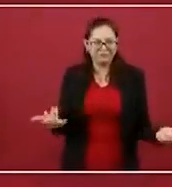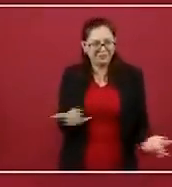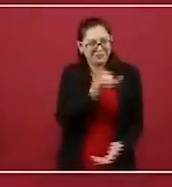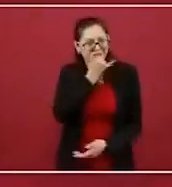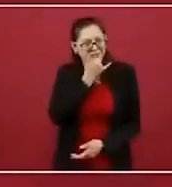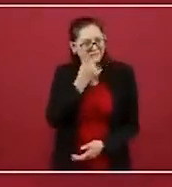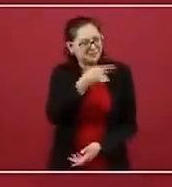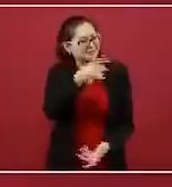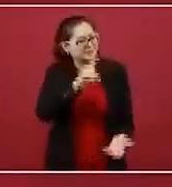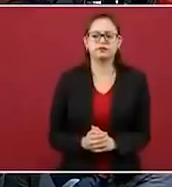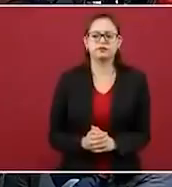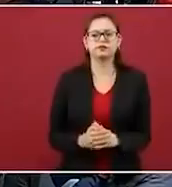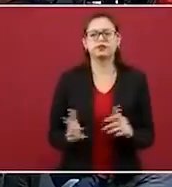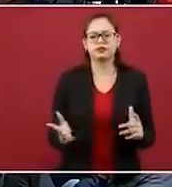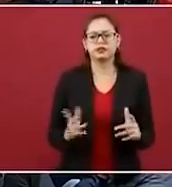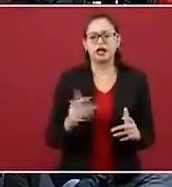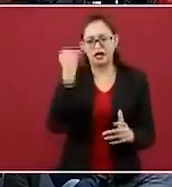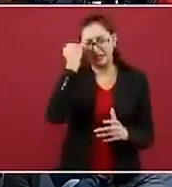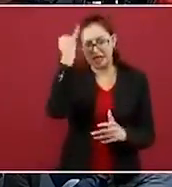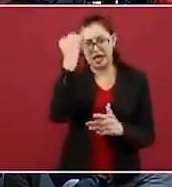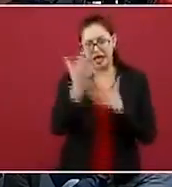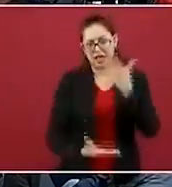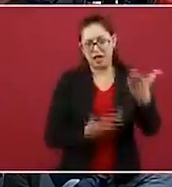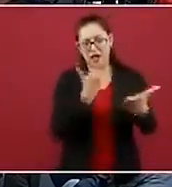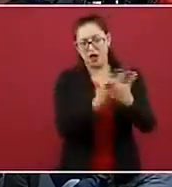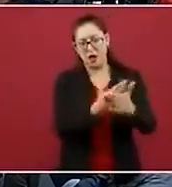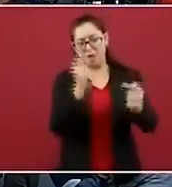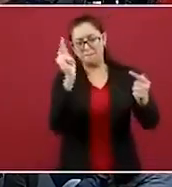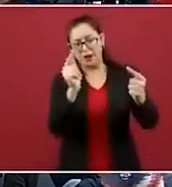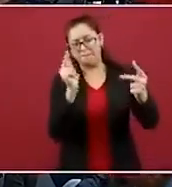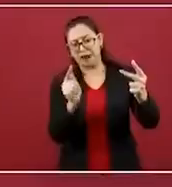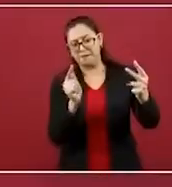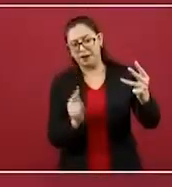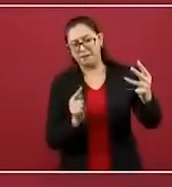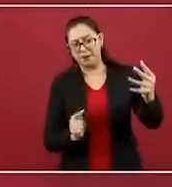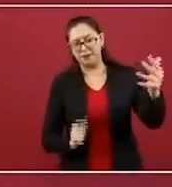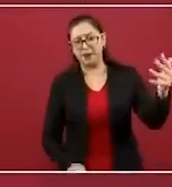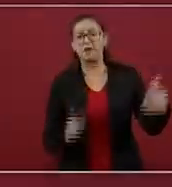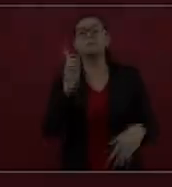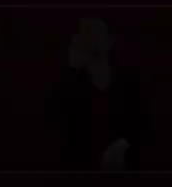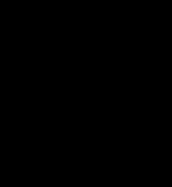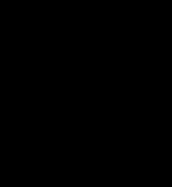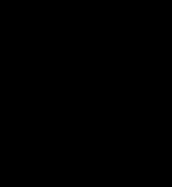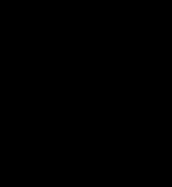estamos viendo con Peña. Con información de Verónica Torres Lizama, Notimex.